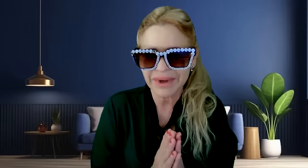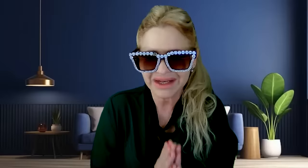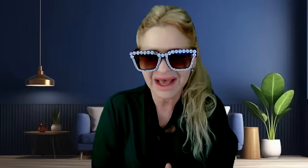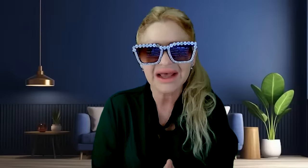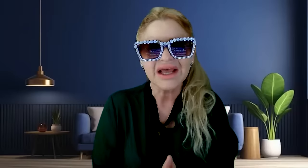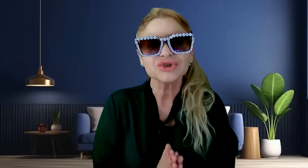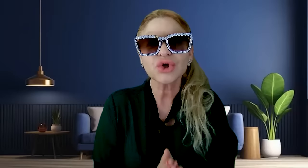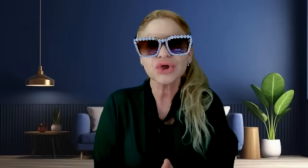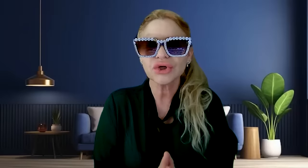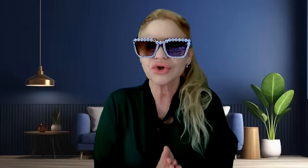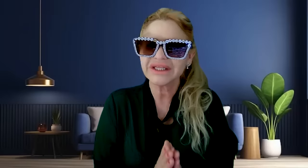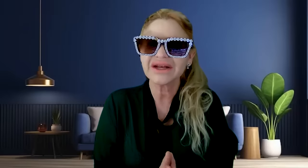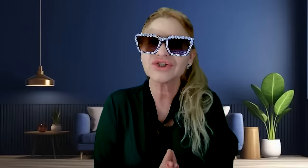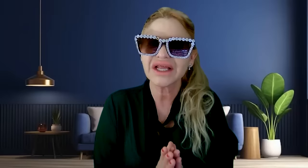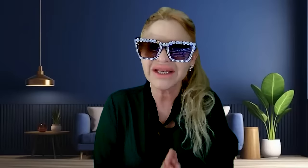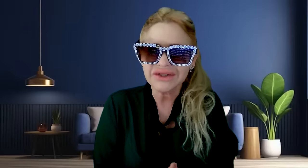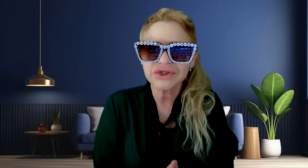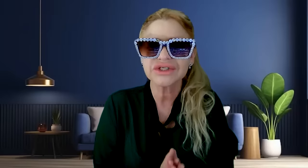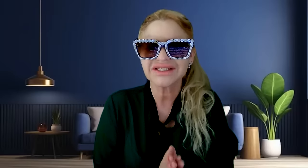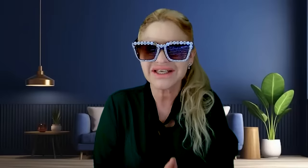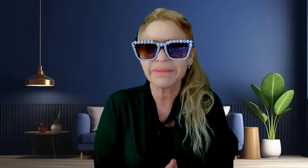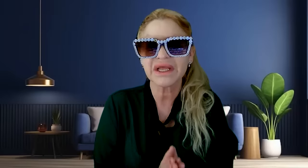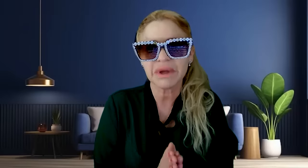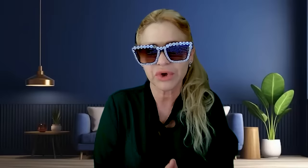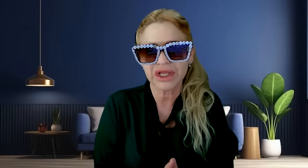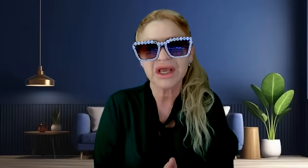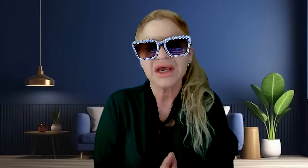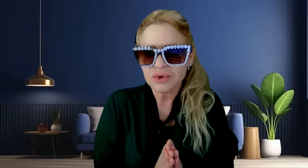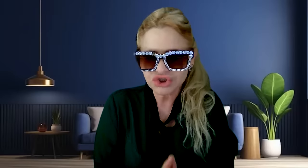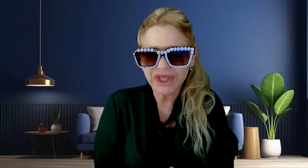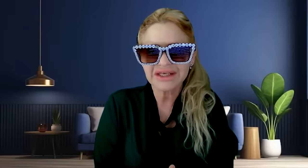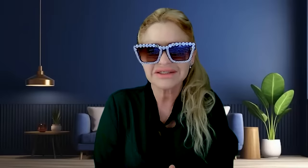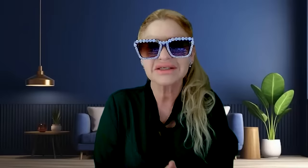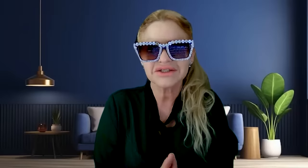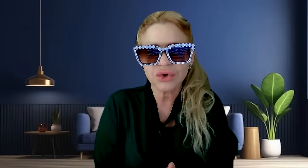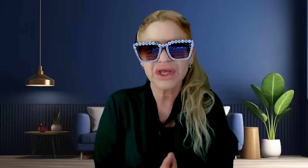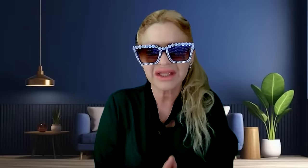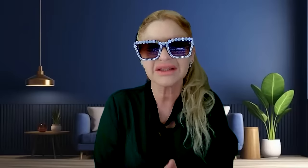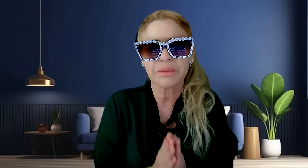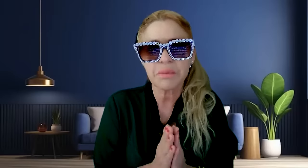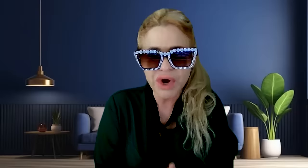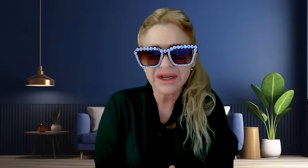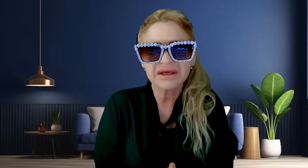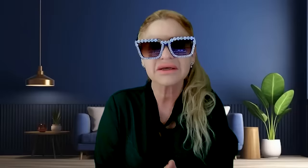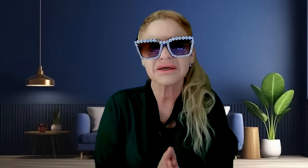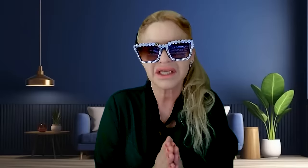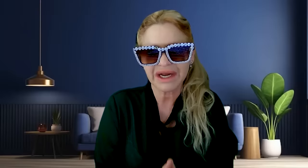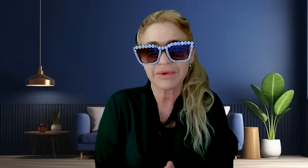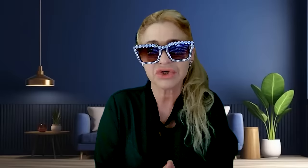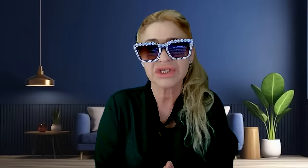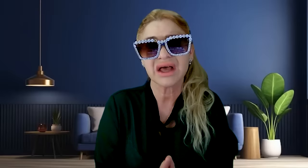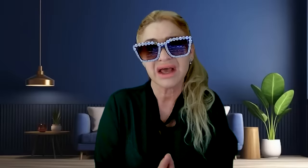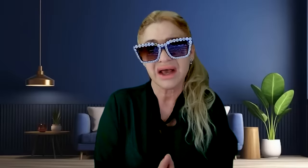agradezco de verdad todos los comentarios tan lindos que siempre me ponen. Ustedes son gente buena